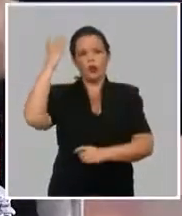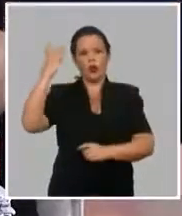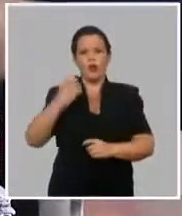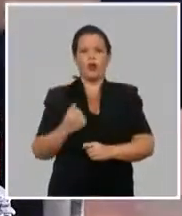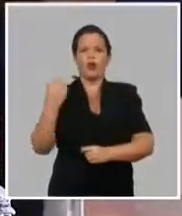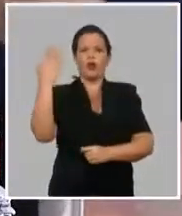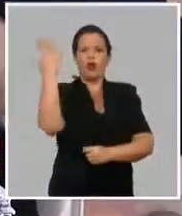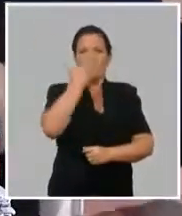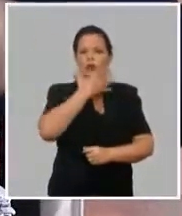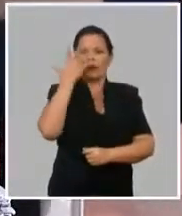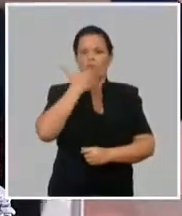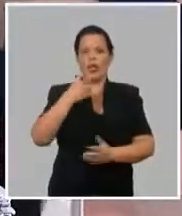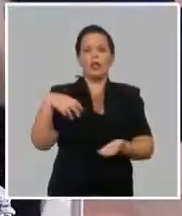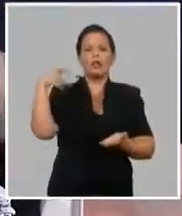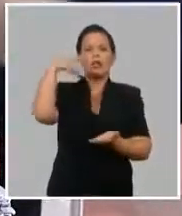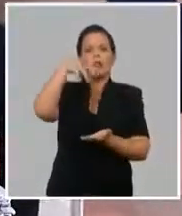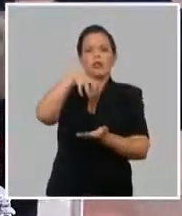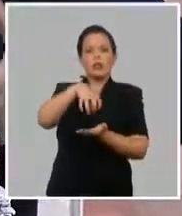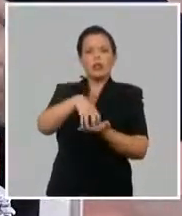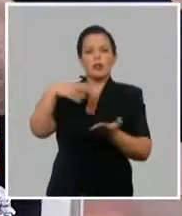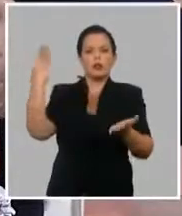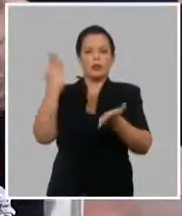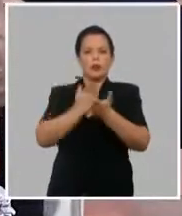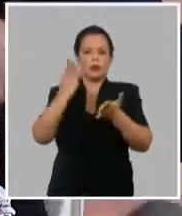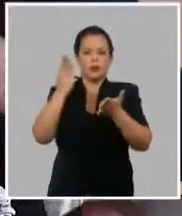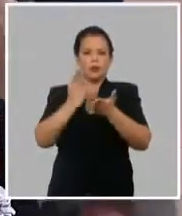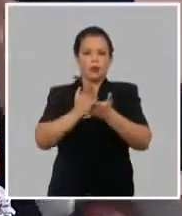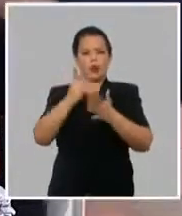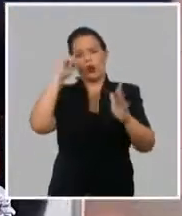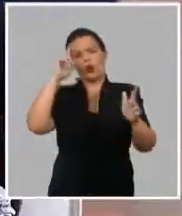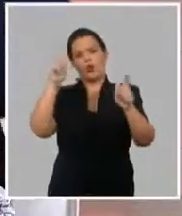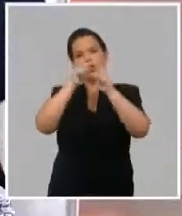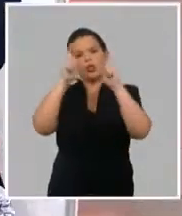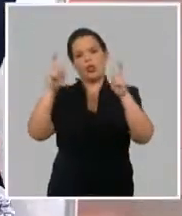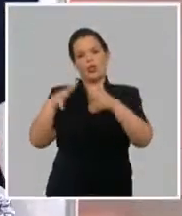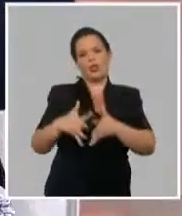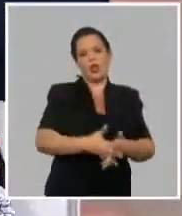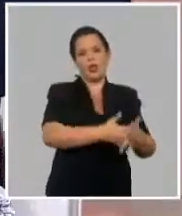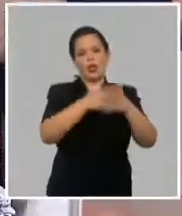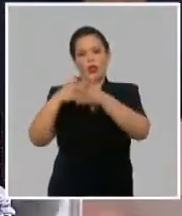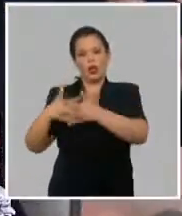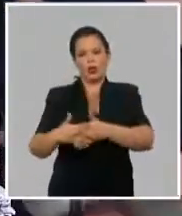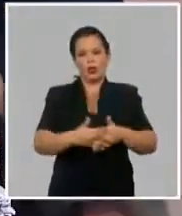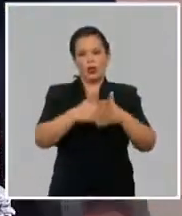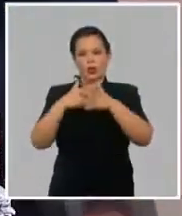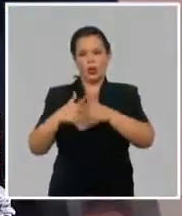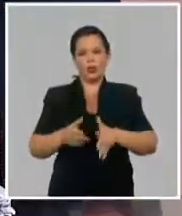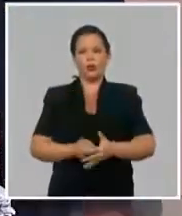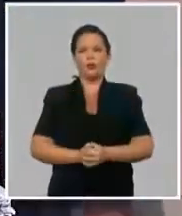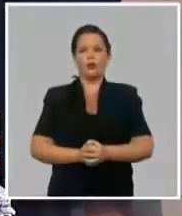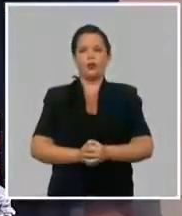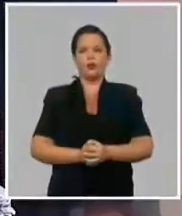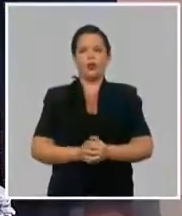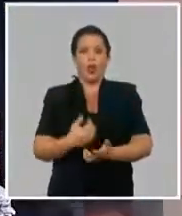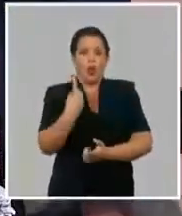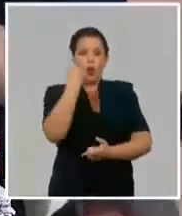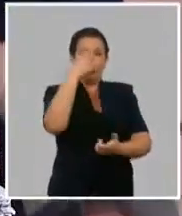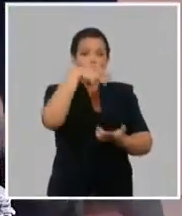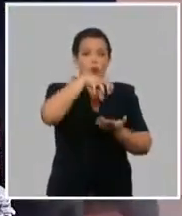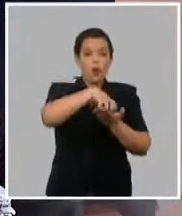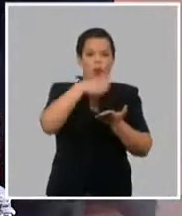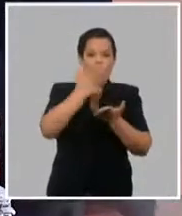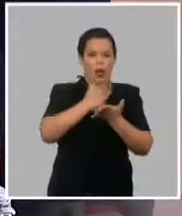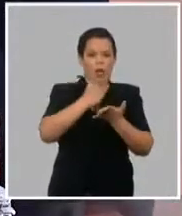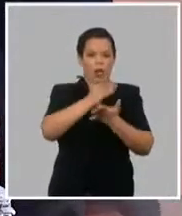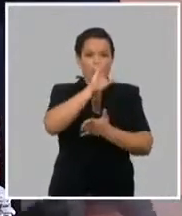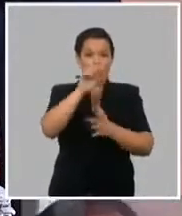que es las academias nacionales de ciencia de eeuu y no se llama academia de ciencias sino es un grupo de academia de